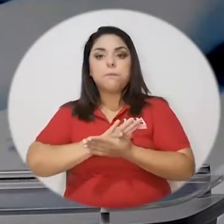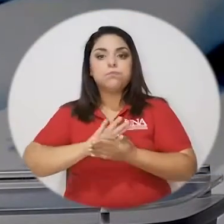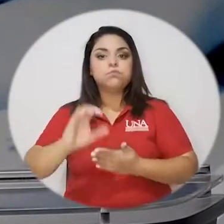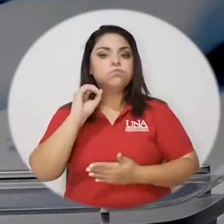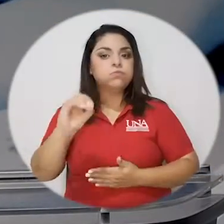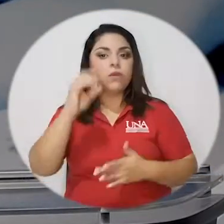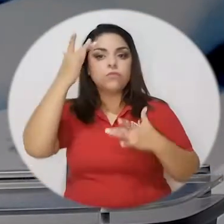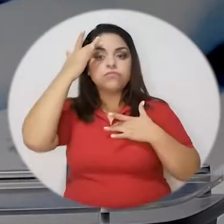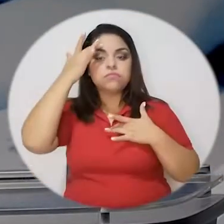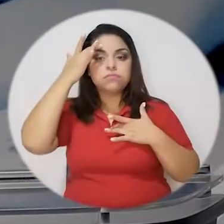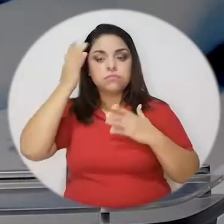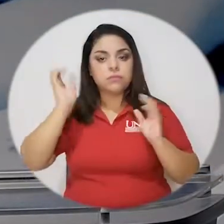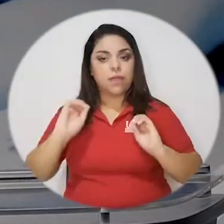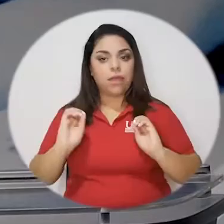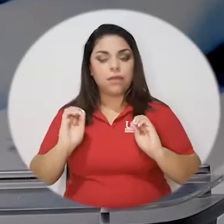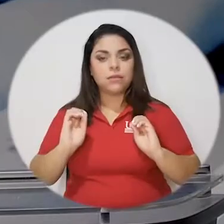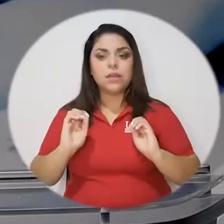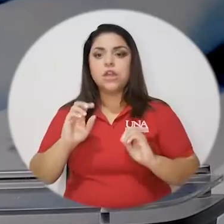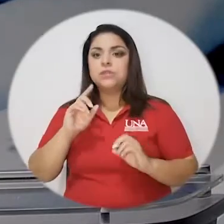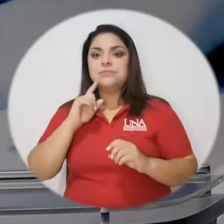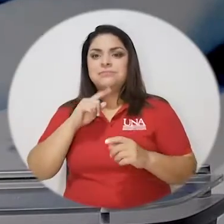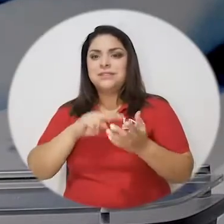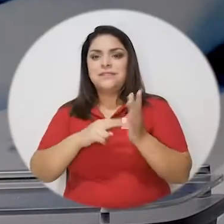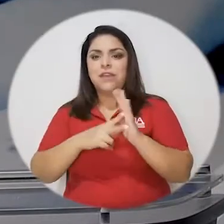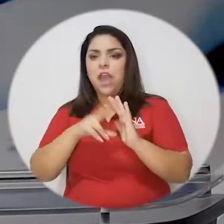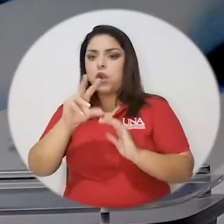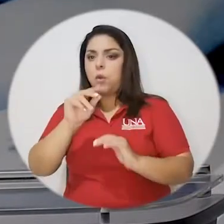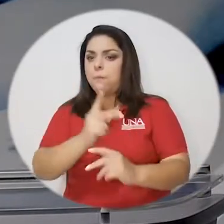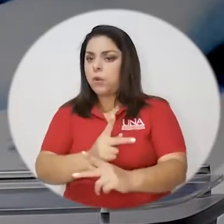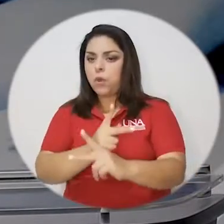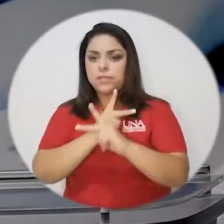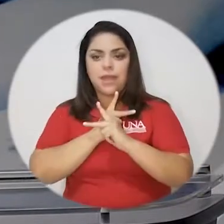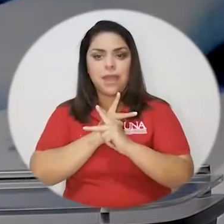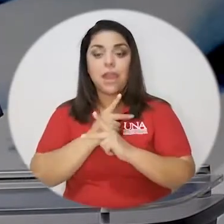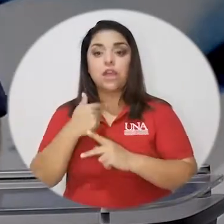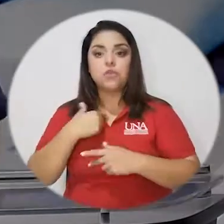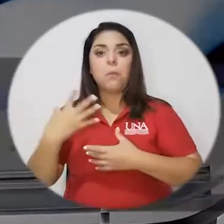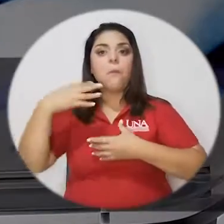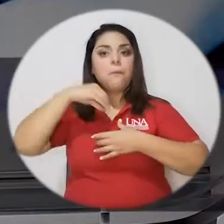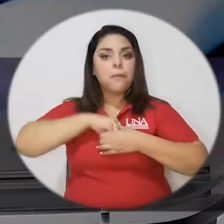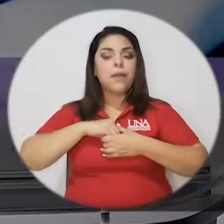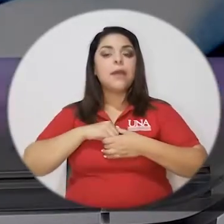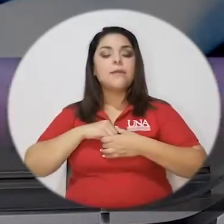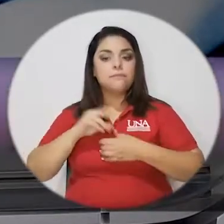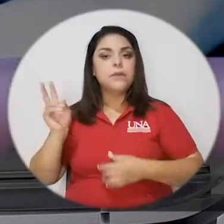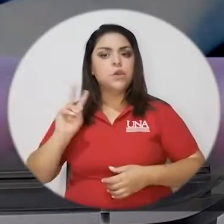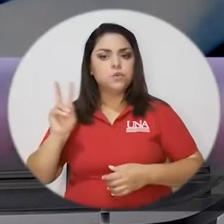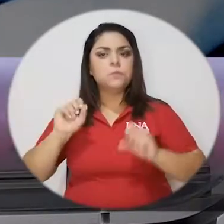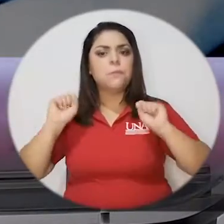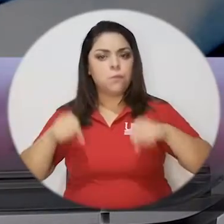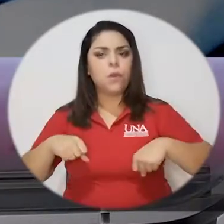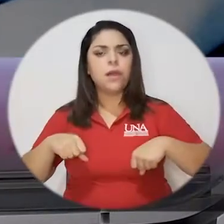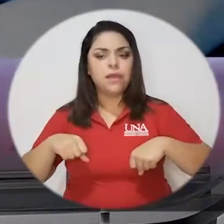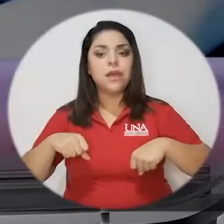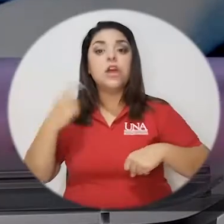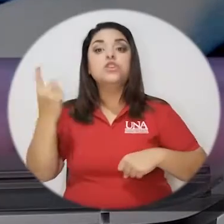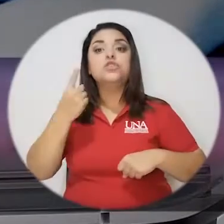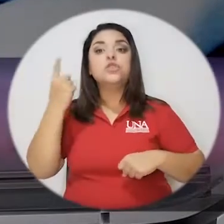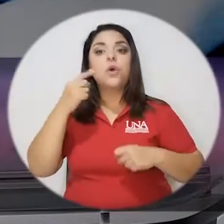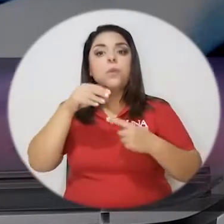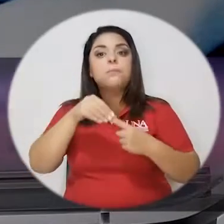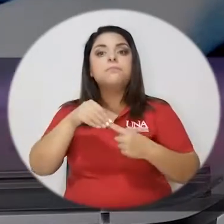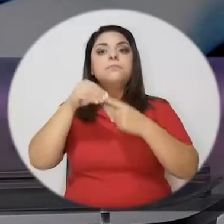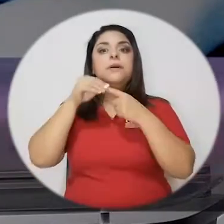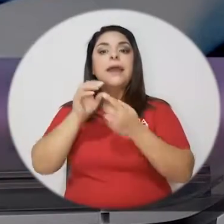una inmunidad esterilizante, o sea, que la vacuna no protege contra infectarse y poder